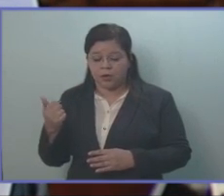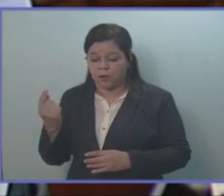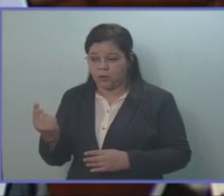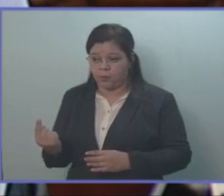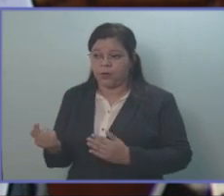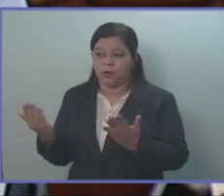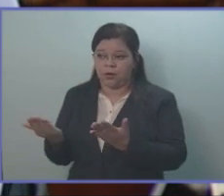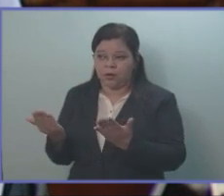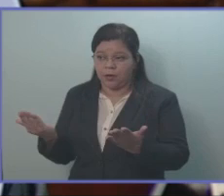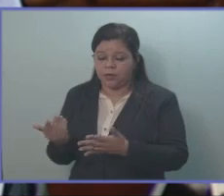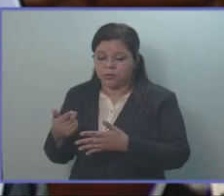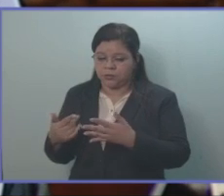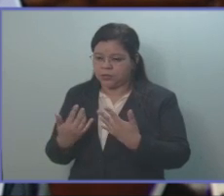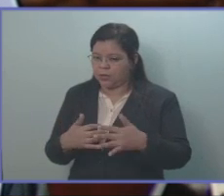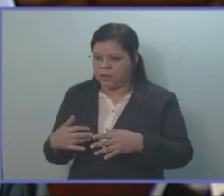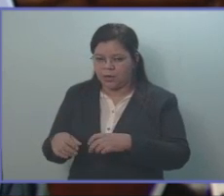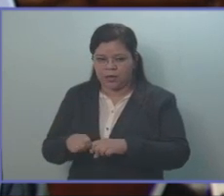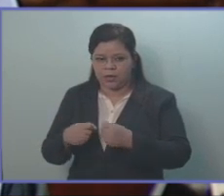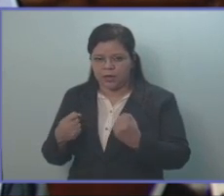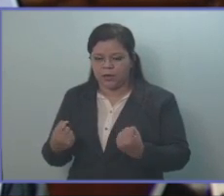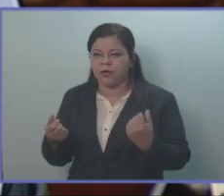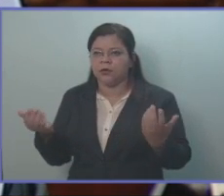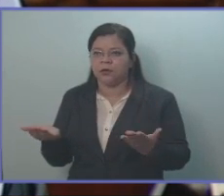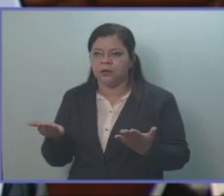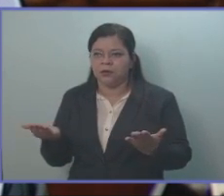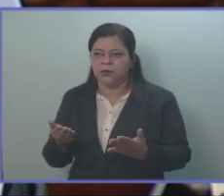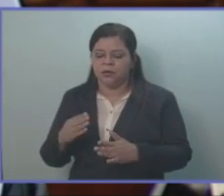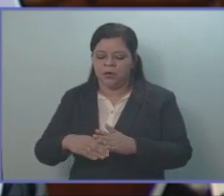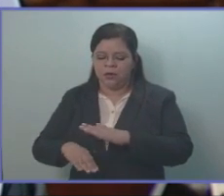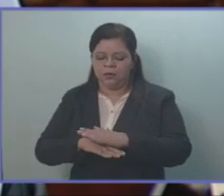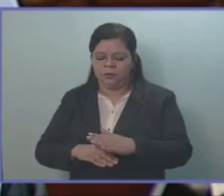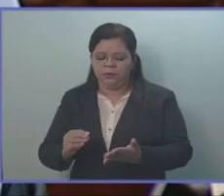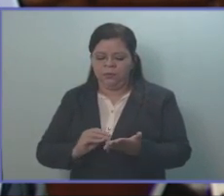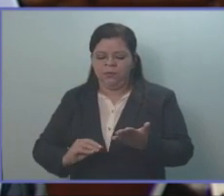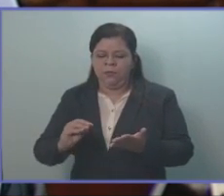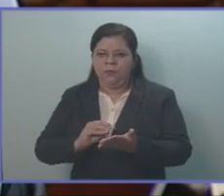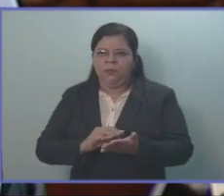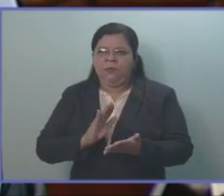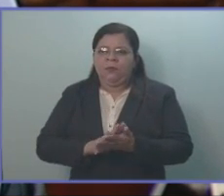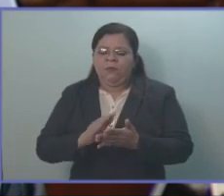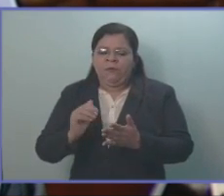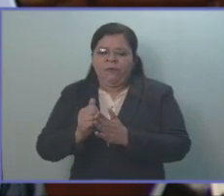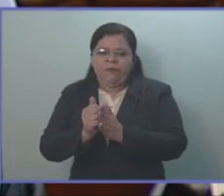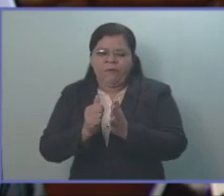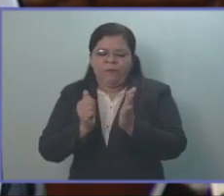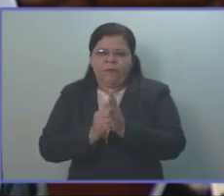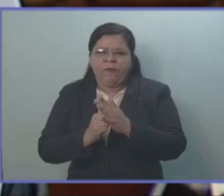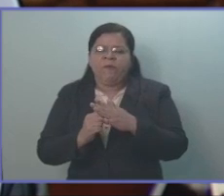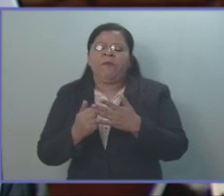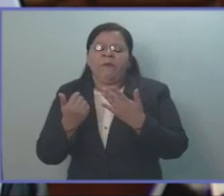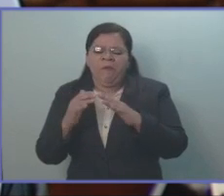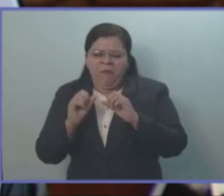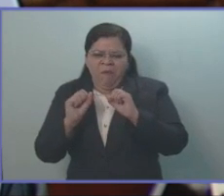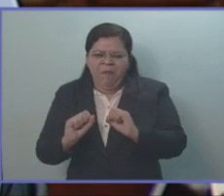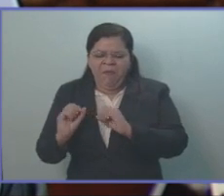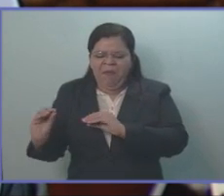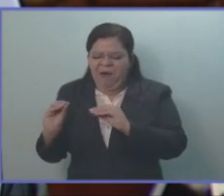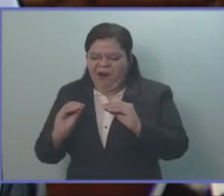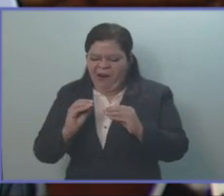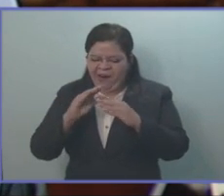de hechos delictivos relacionados con lo establecido en el presente artículo, se